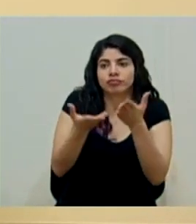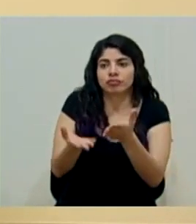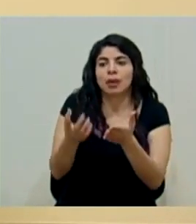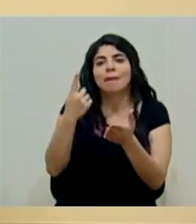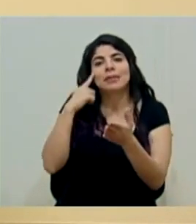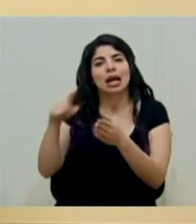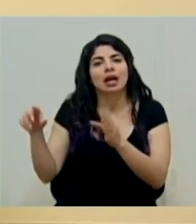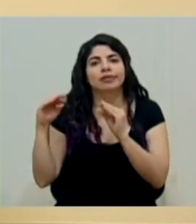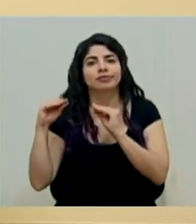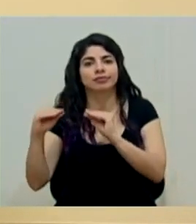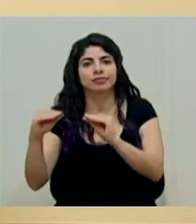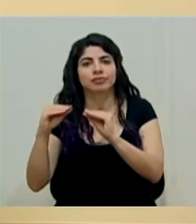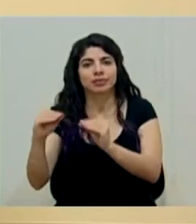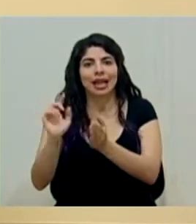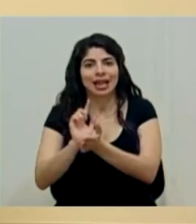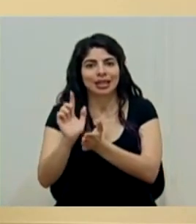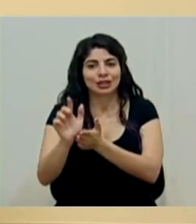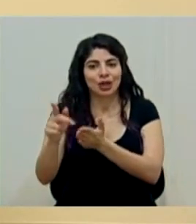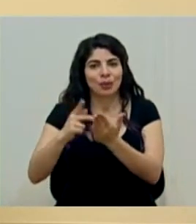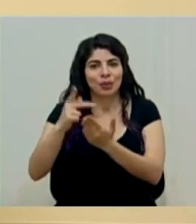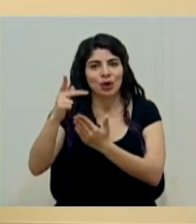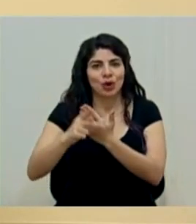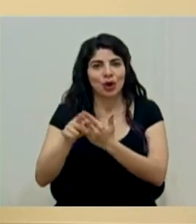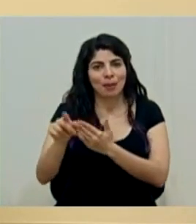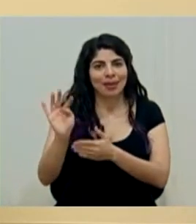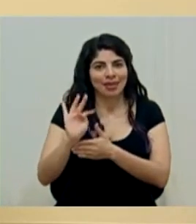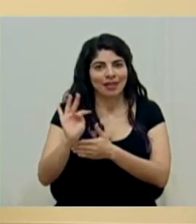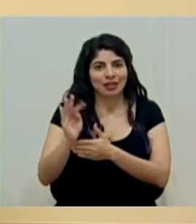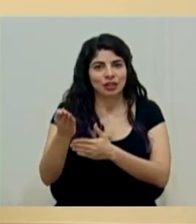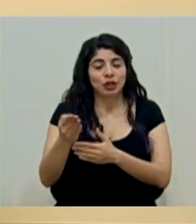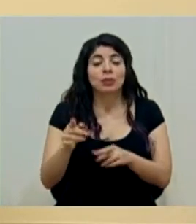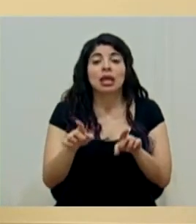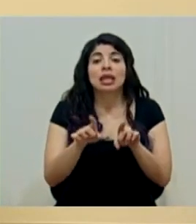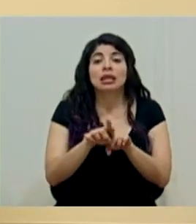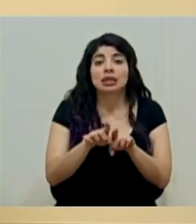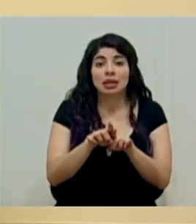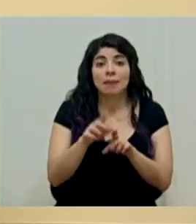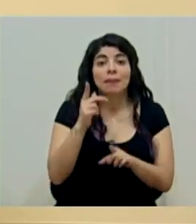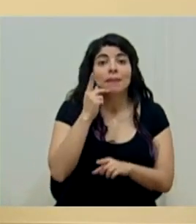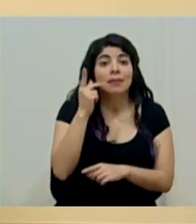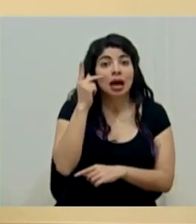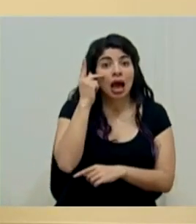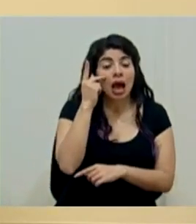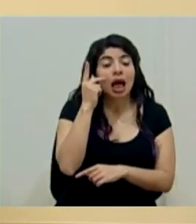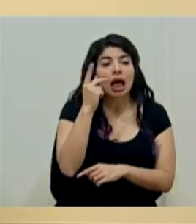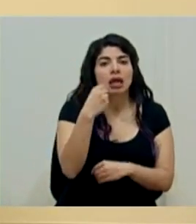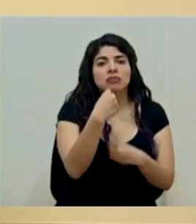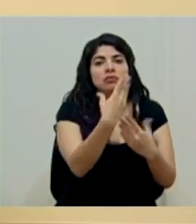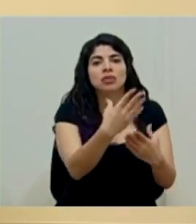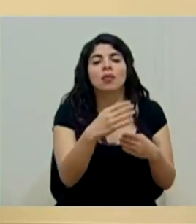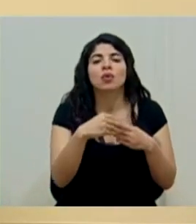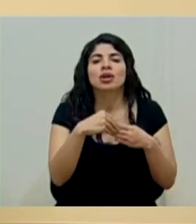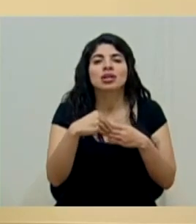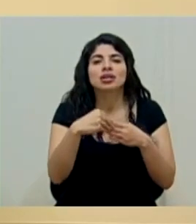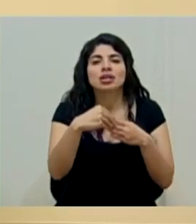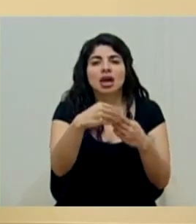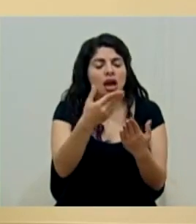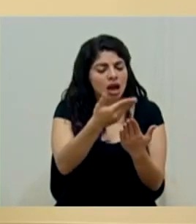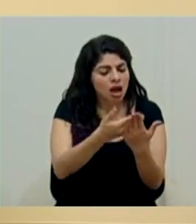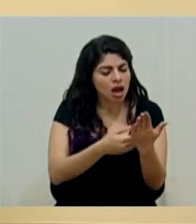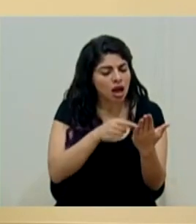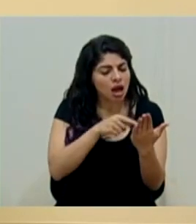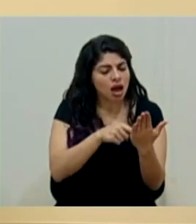den las lecciones en estos programas de televisión. También contarán los padres de familia con una guía que los